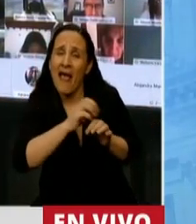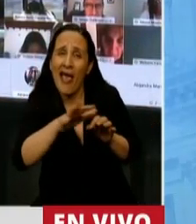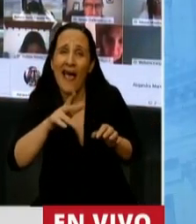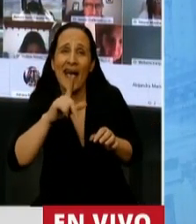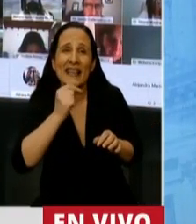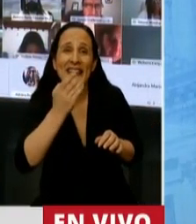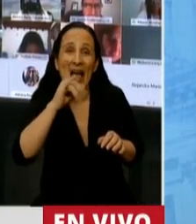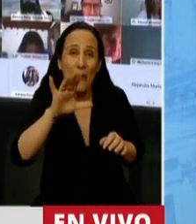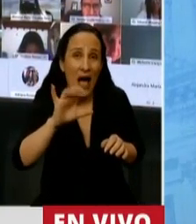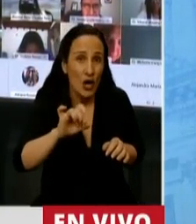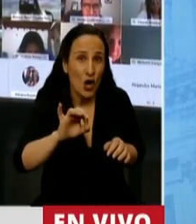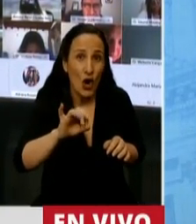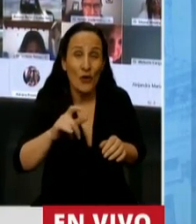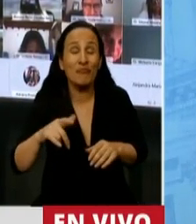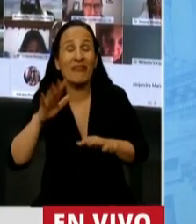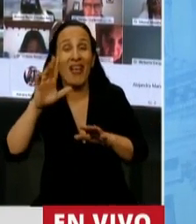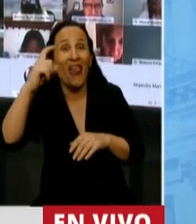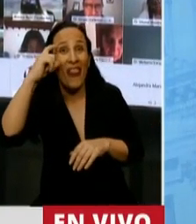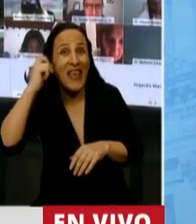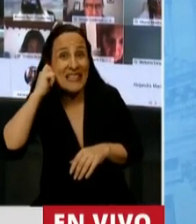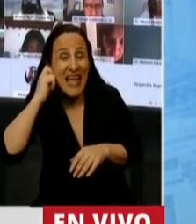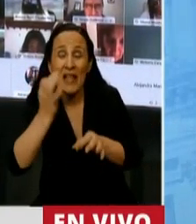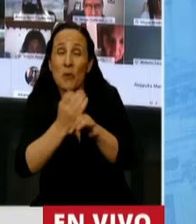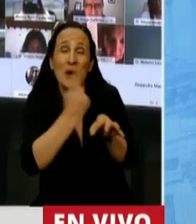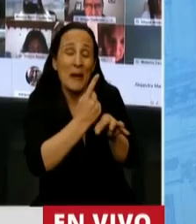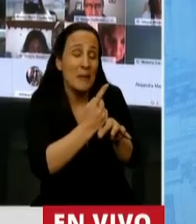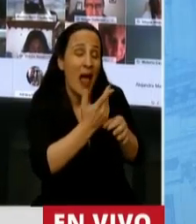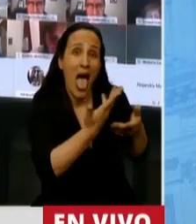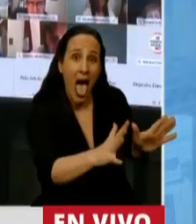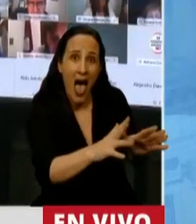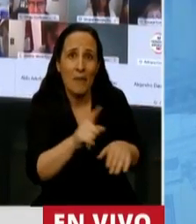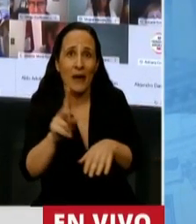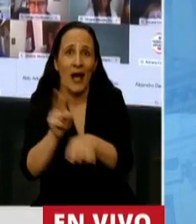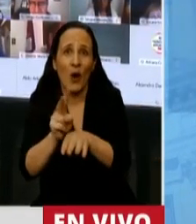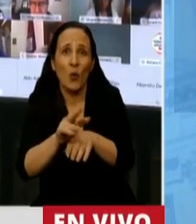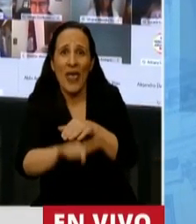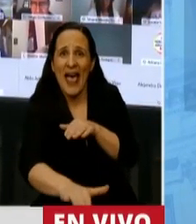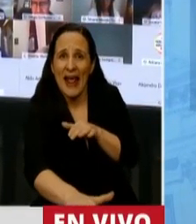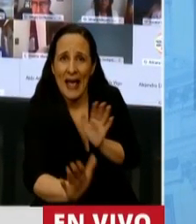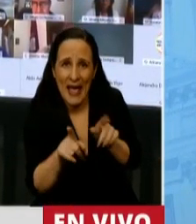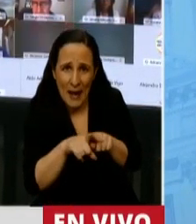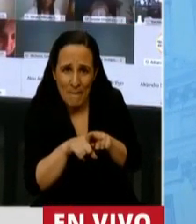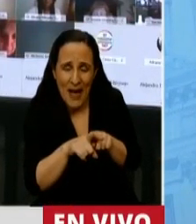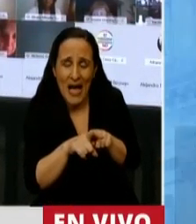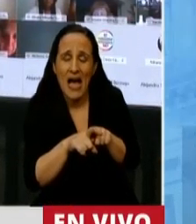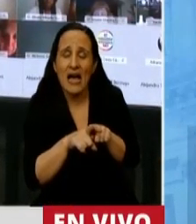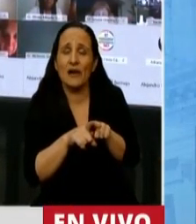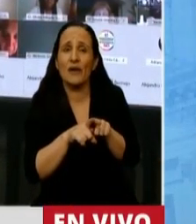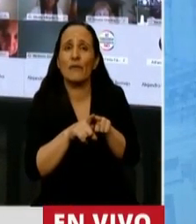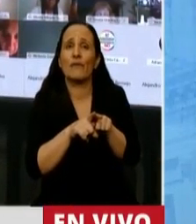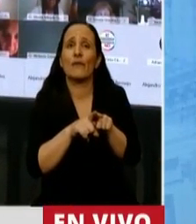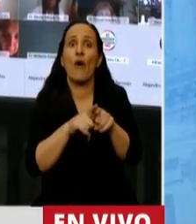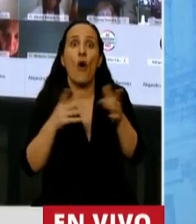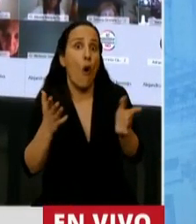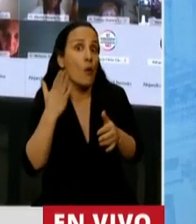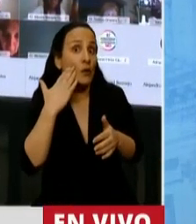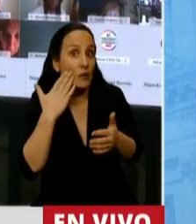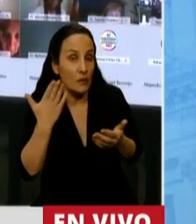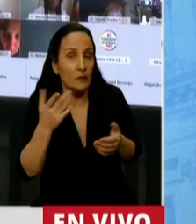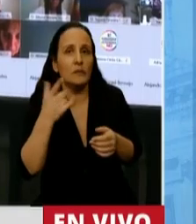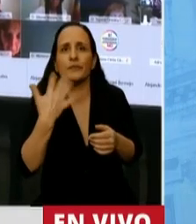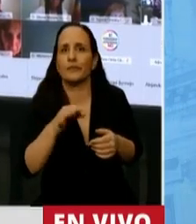que a los 10 años abandonar la escuela primaria porque tenían que cuidar a su hermanito o porque a la tarde también